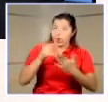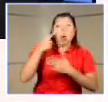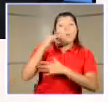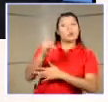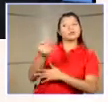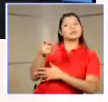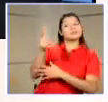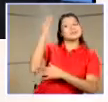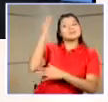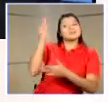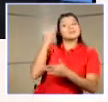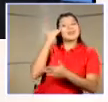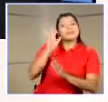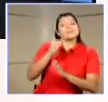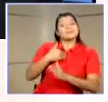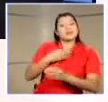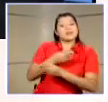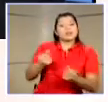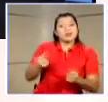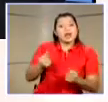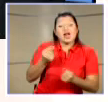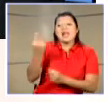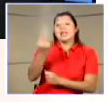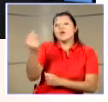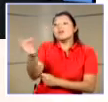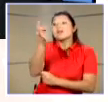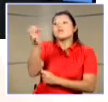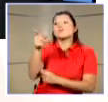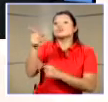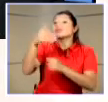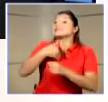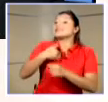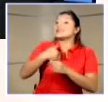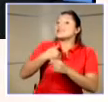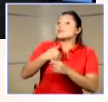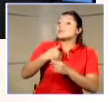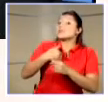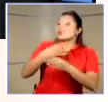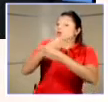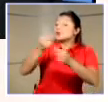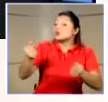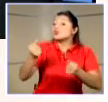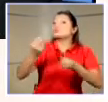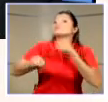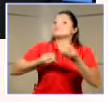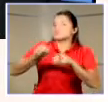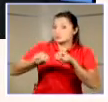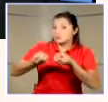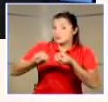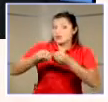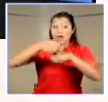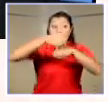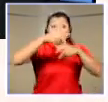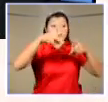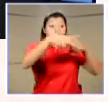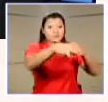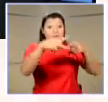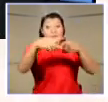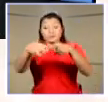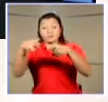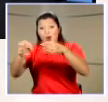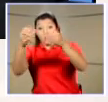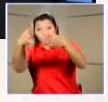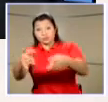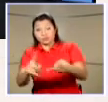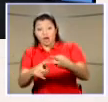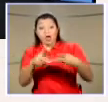salida, porque la única forma de que ustedes, los neoliberales, tengan salida por salarios es echando a todos los maestros y echando a